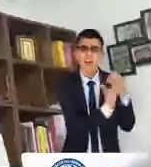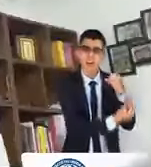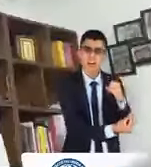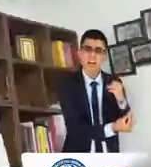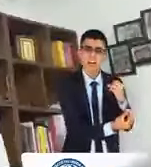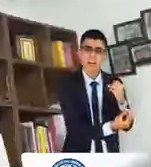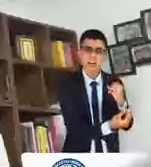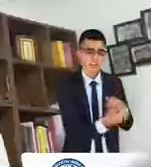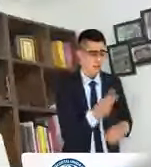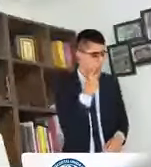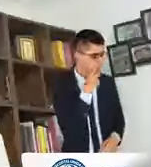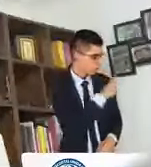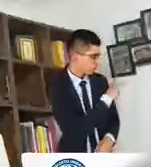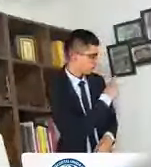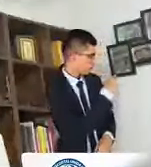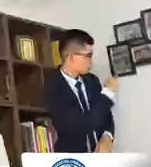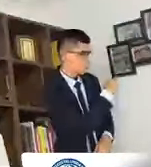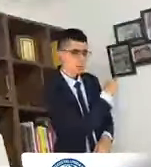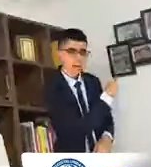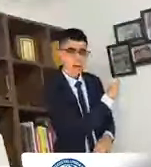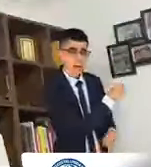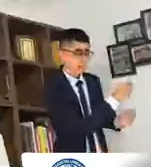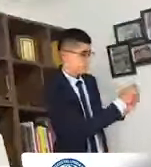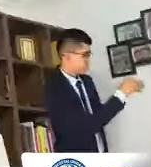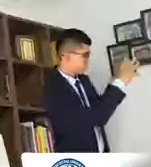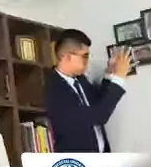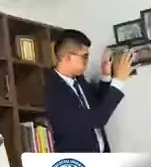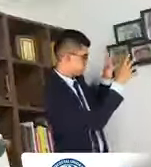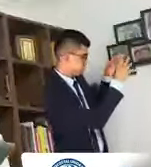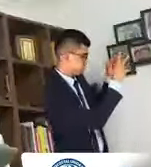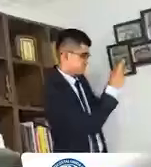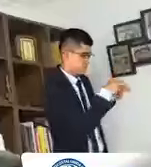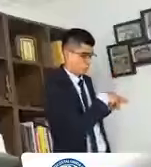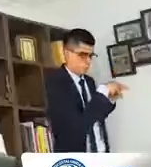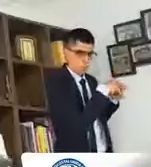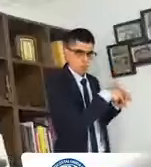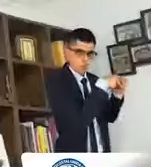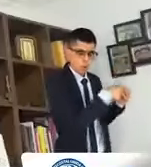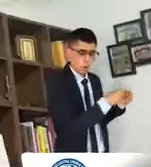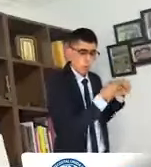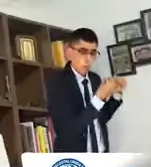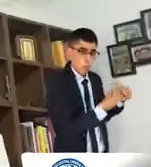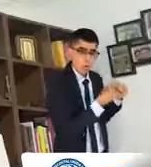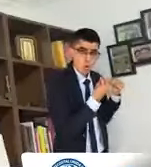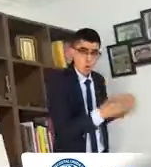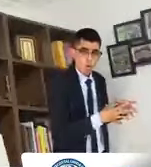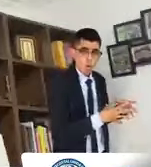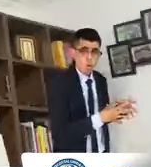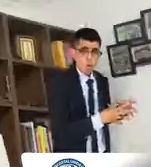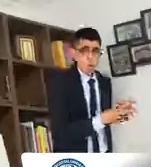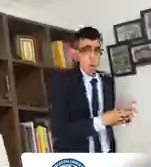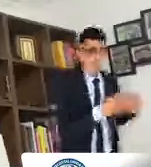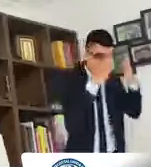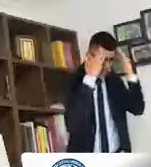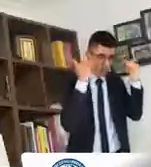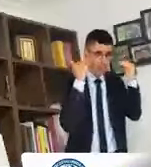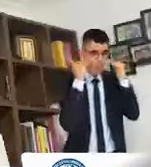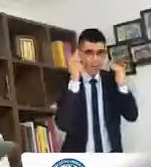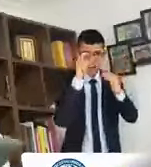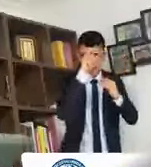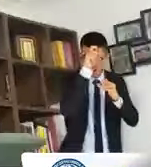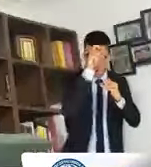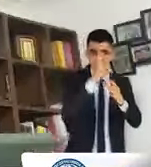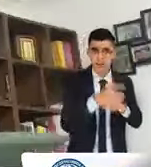en el desierto del ejército egipcio que los perseguía. Y de pronto Dios le dice a